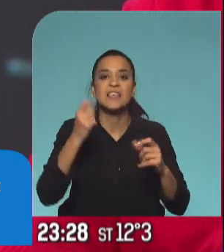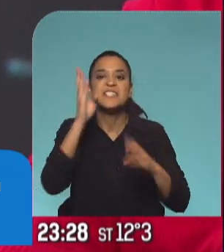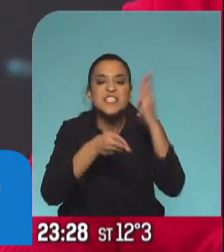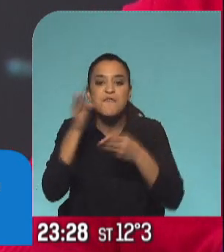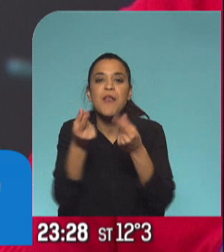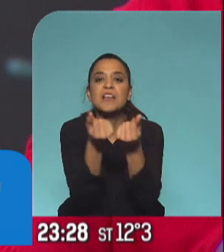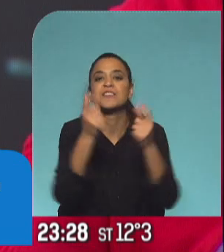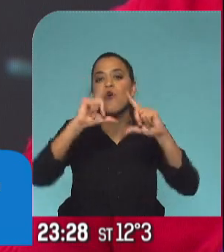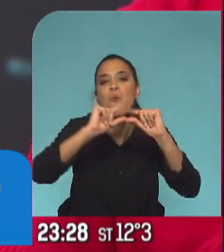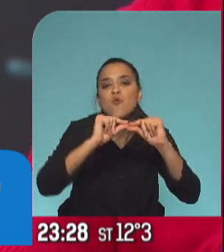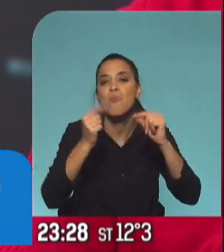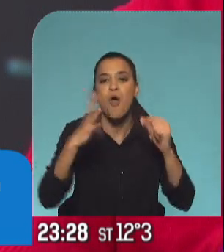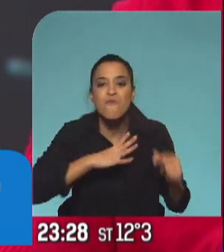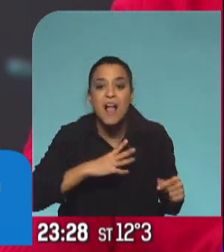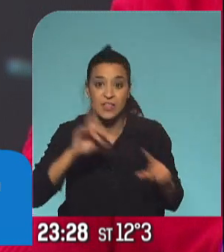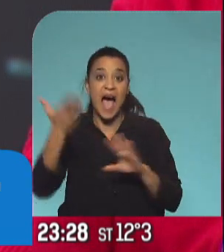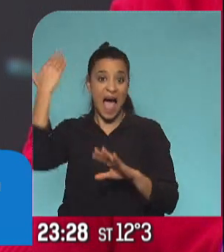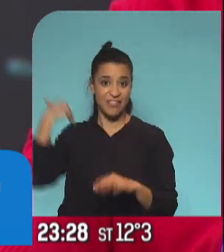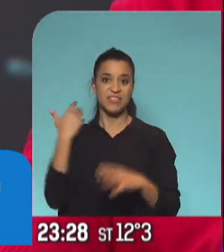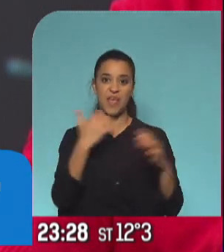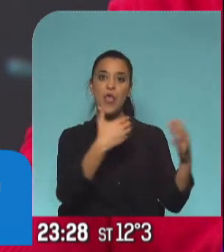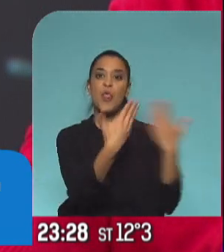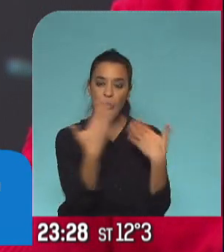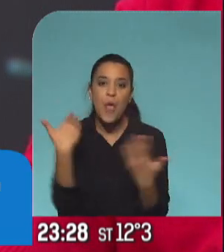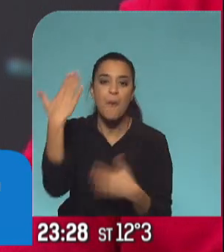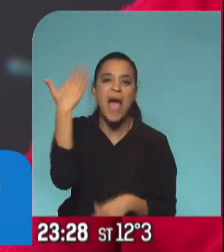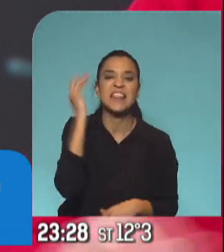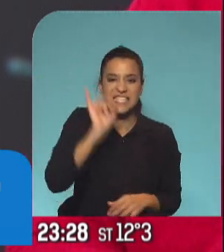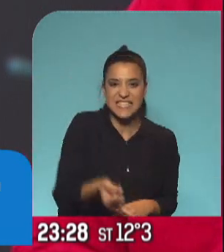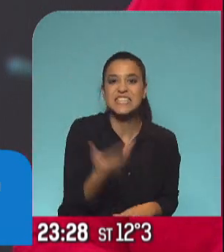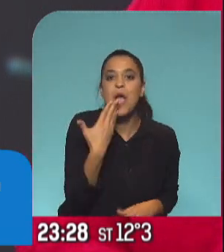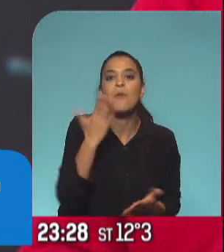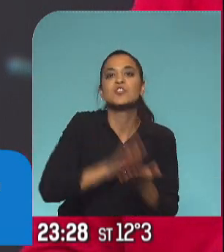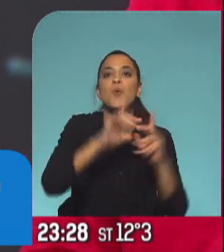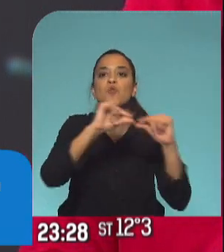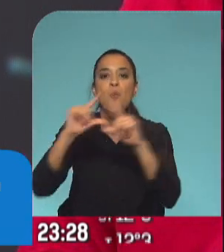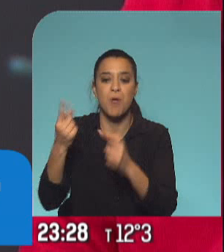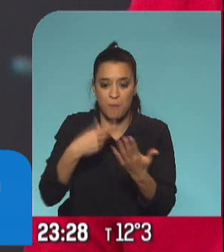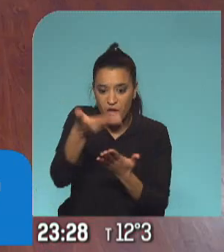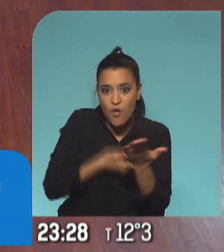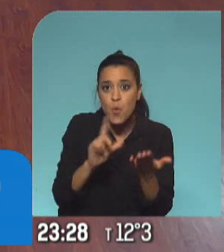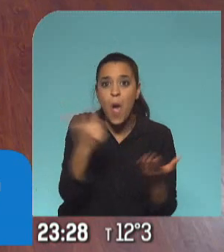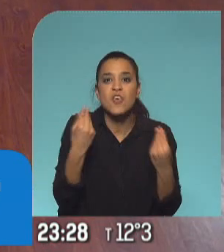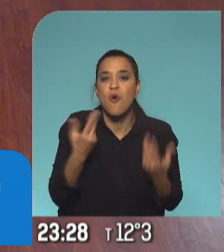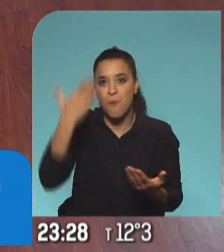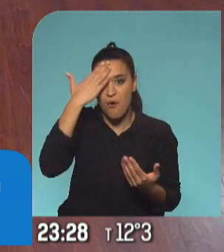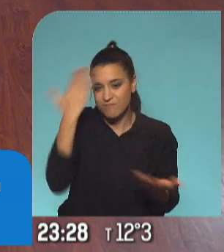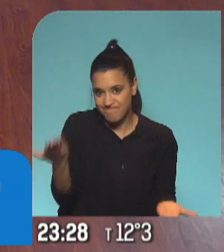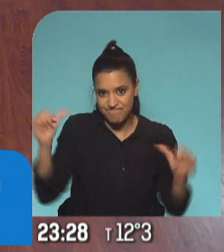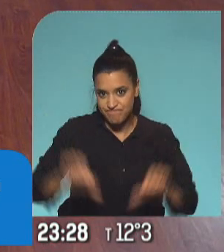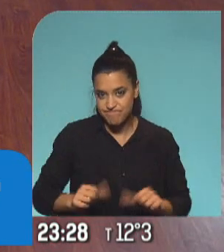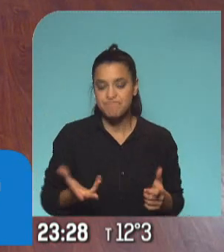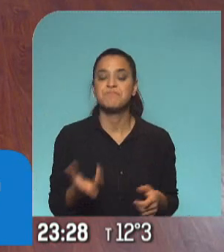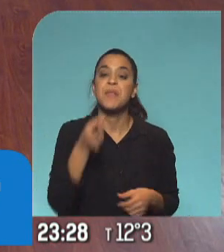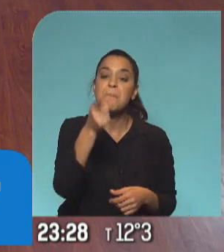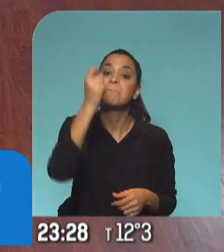Casi no se hablaron de cifras, cuando en otros debates hablaron mucho más de cifras. Y planteó, bueno, claro. Ahora, Macri